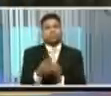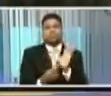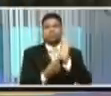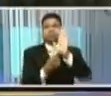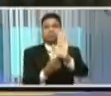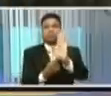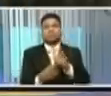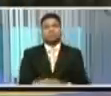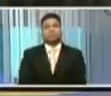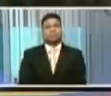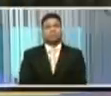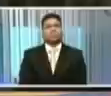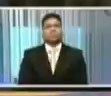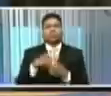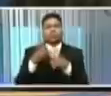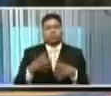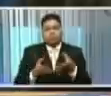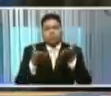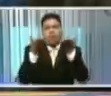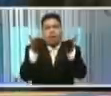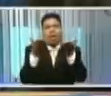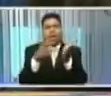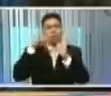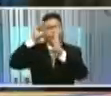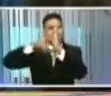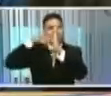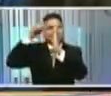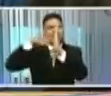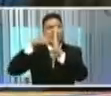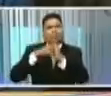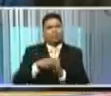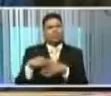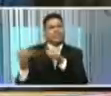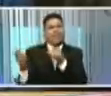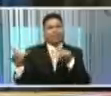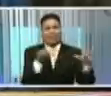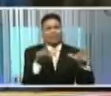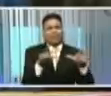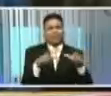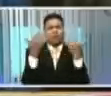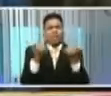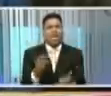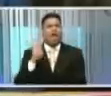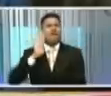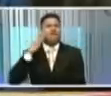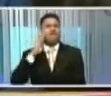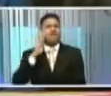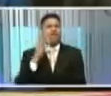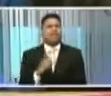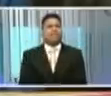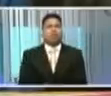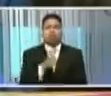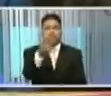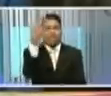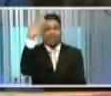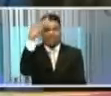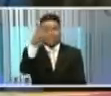regalar un video que ya colgué en la cuenta de Facebook y espero que